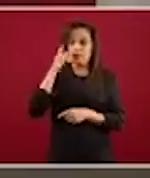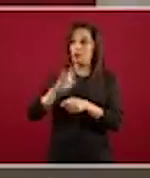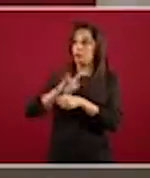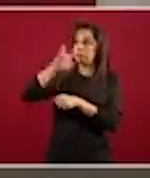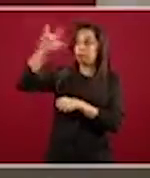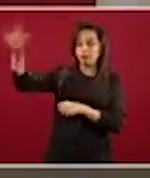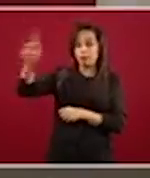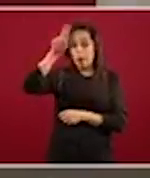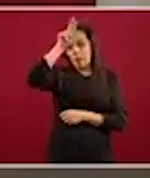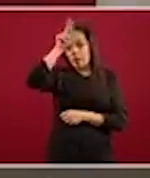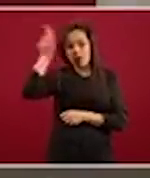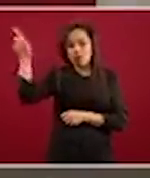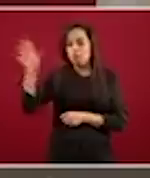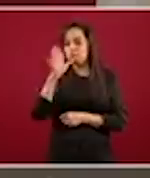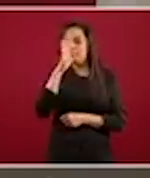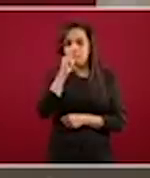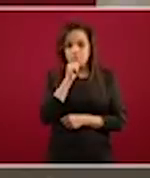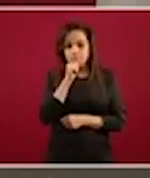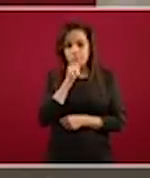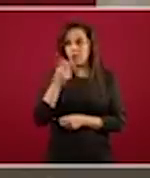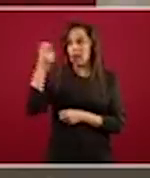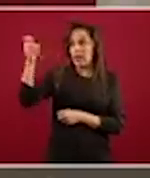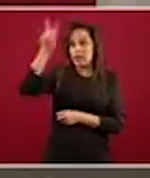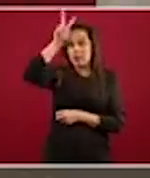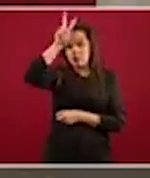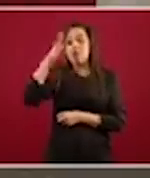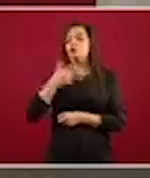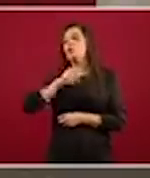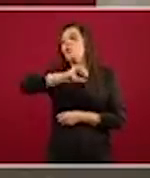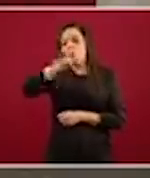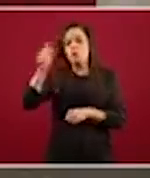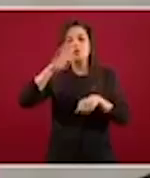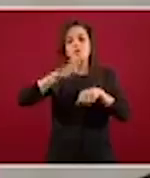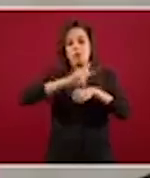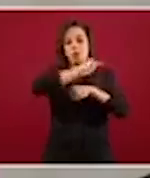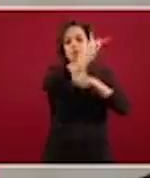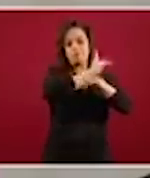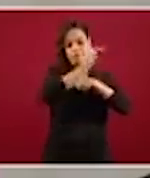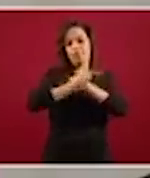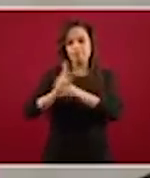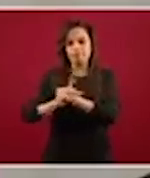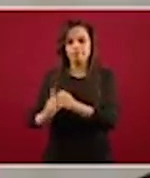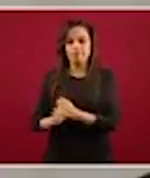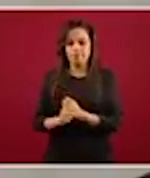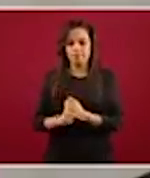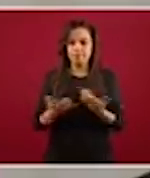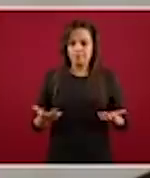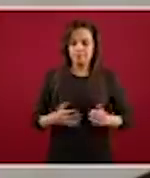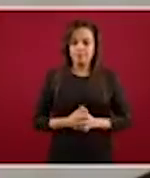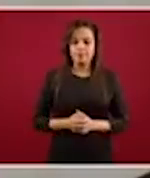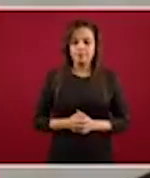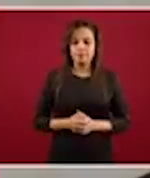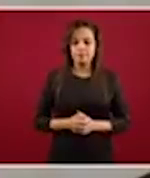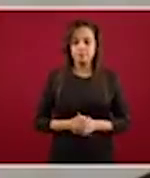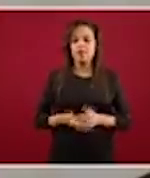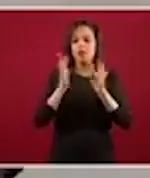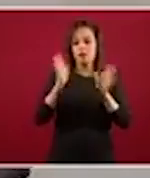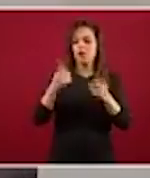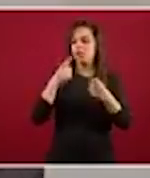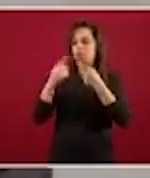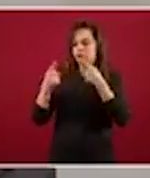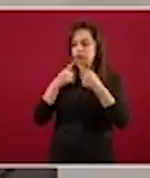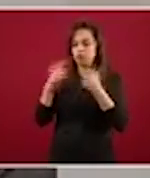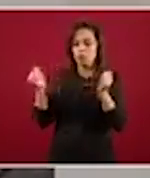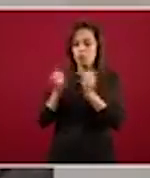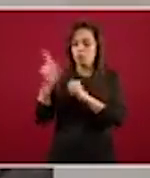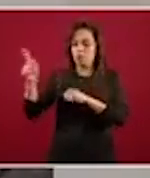Y como Perú, otros países. Entonces, el criterio es primero, ya se cerraron las posibilidades de las líneas aéreas, ya